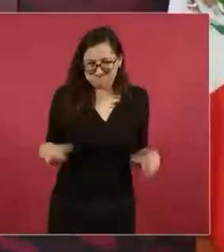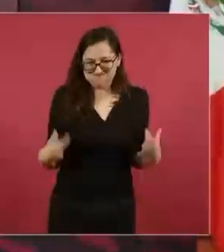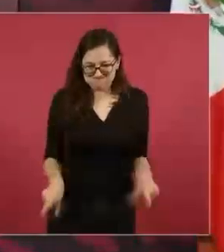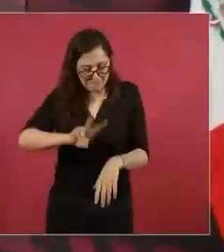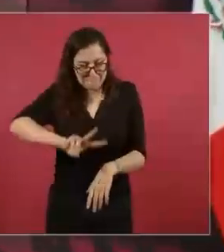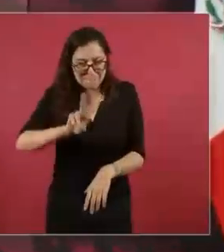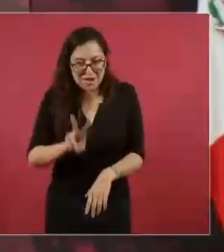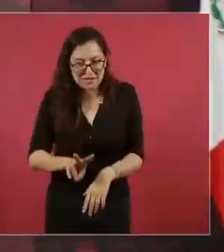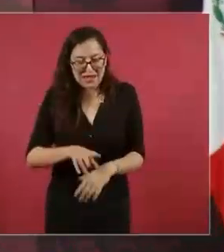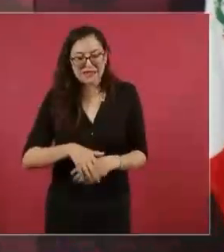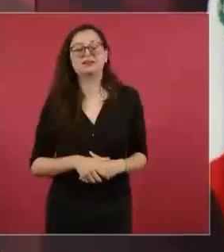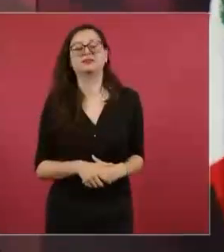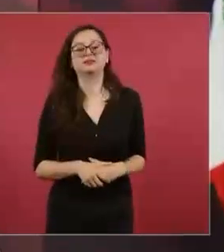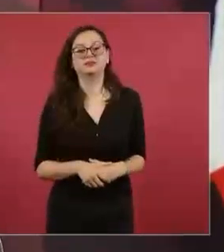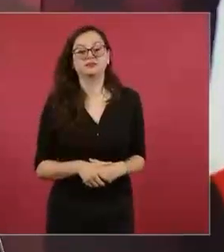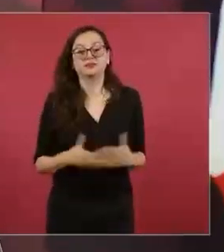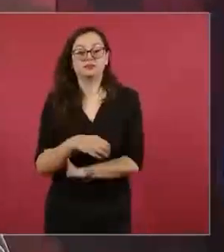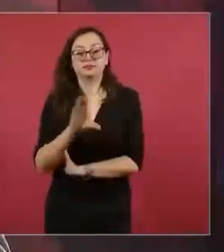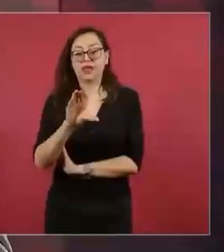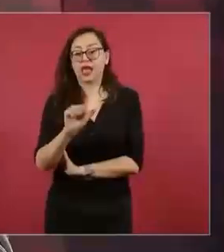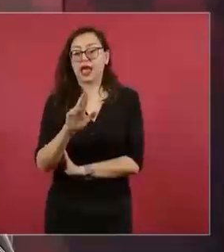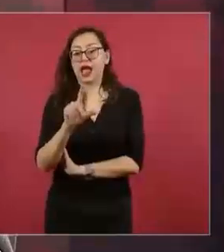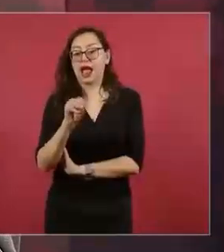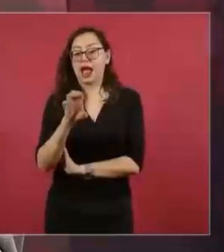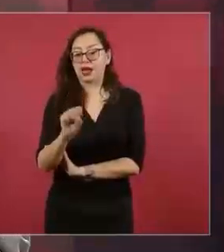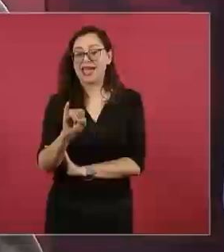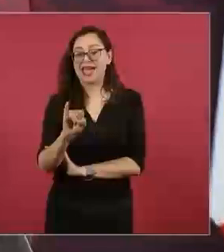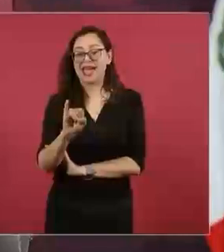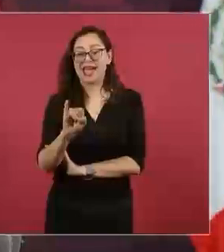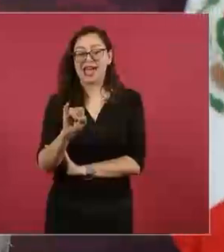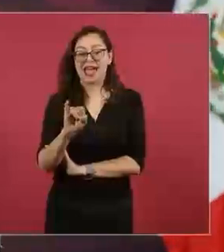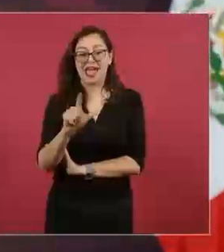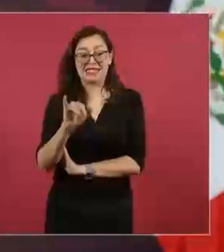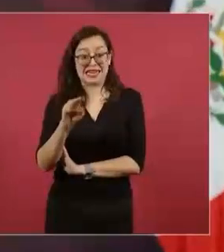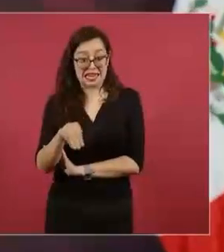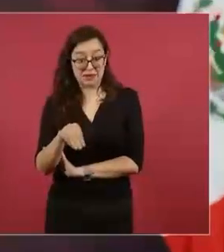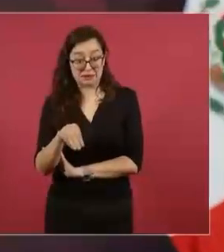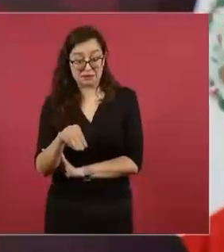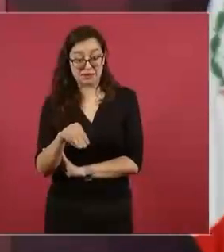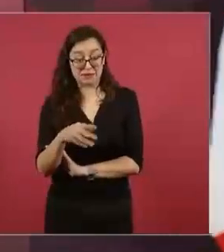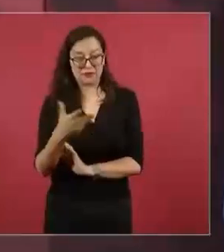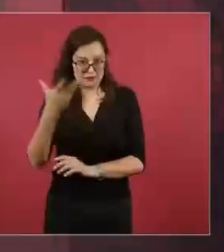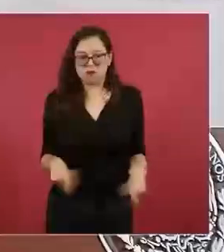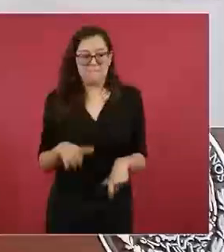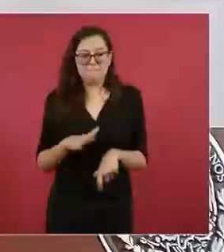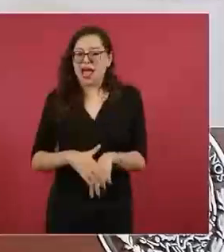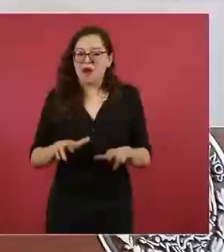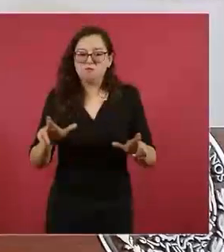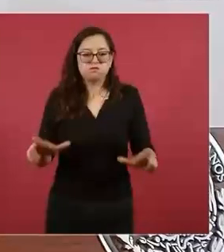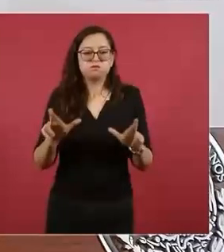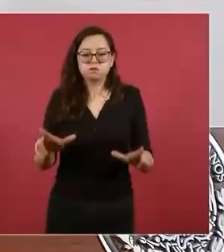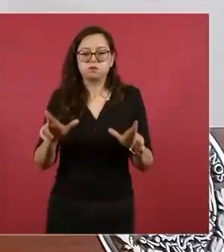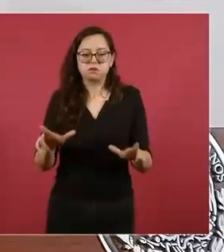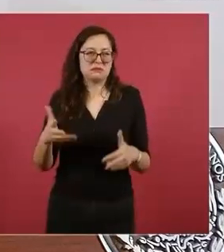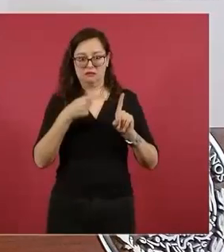cómo veo a Carlos Slim. Cuando escribí ese libro, Slim era el más rico del mundo, hace